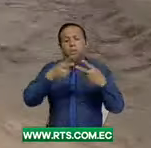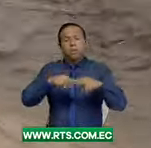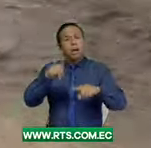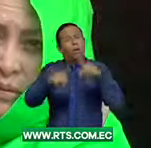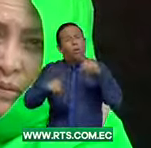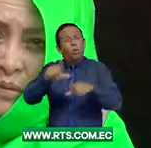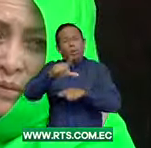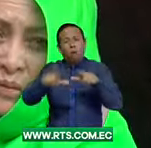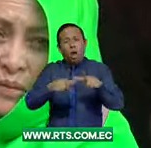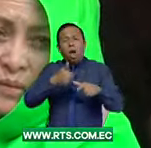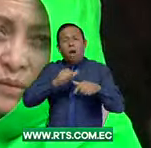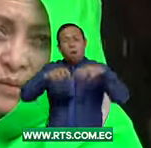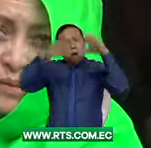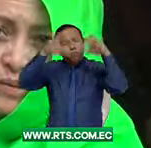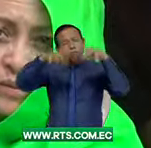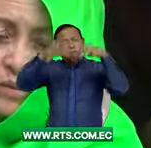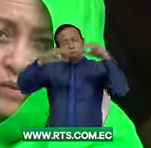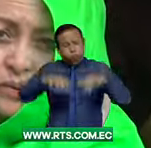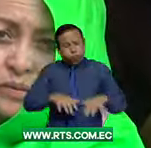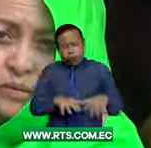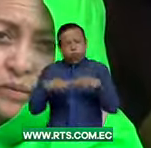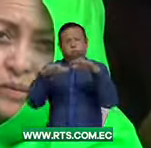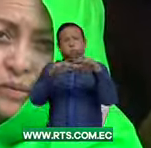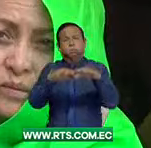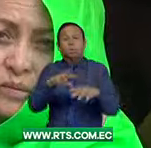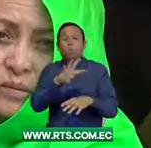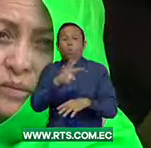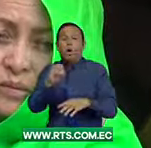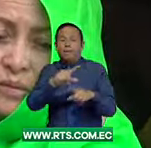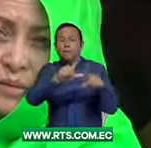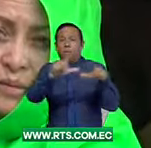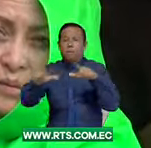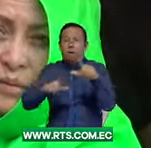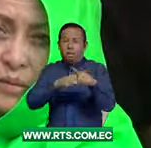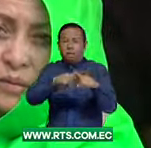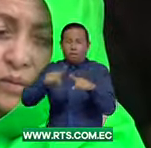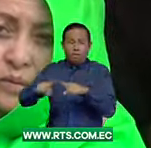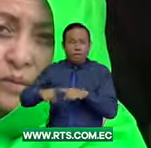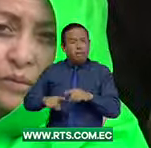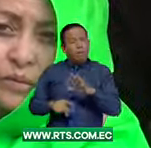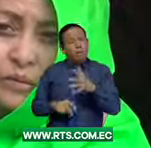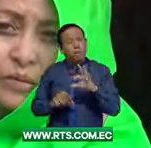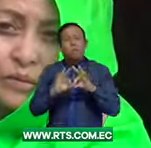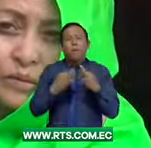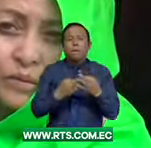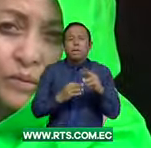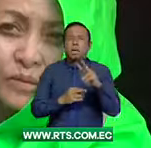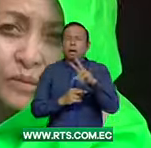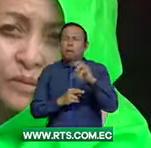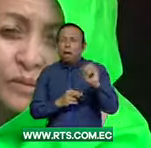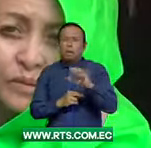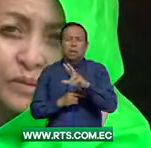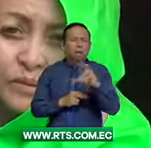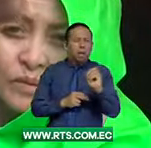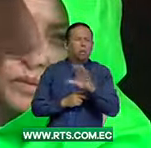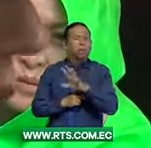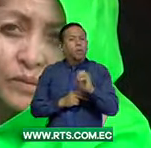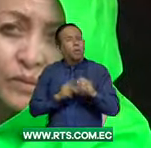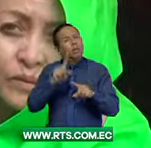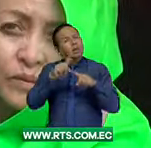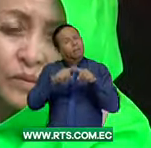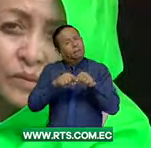precipitaciones. 40 puntos en la ciudad. Familias afectadas en cada sector, unas 20, 30, 50, dependiendo de